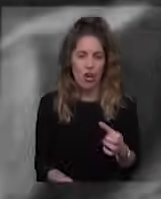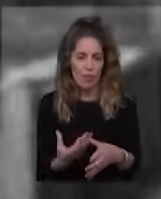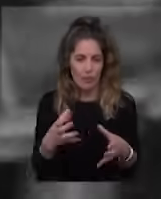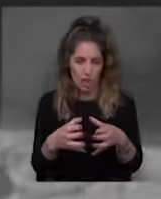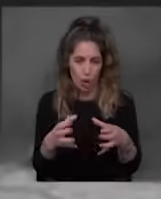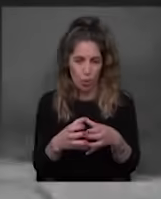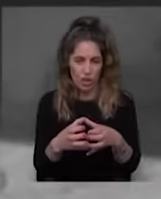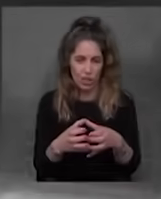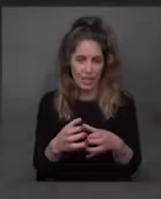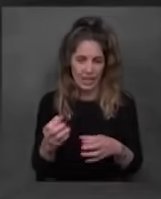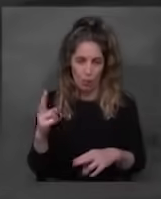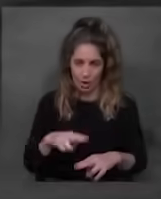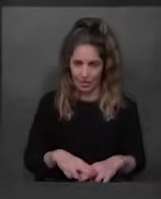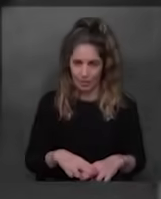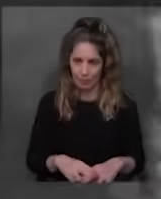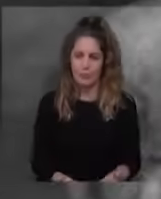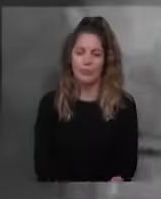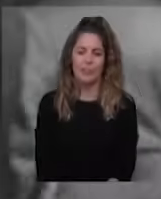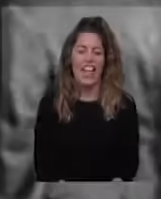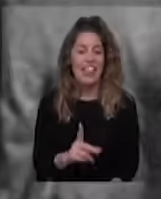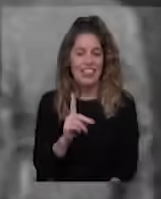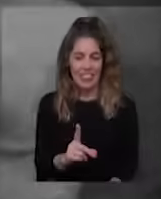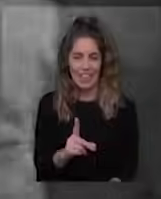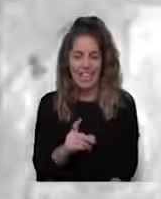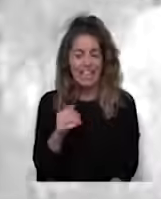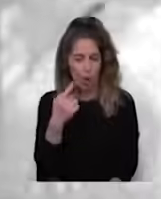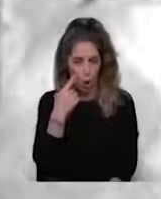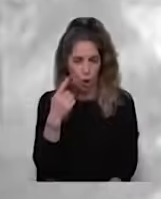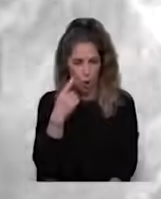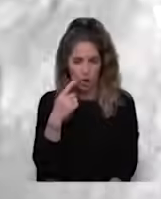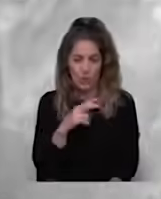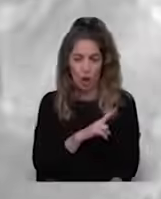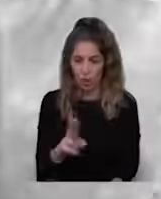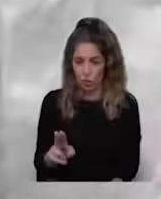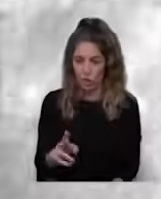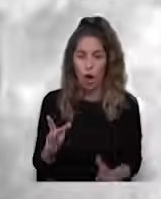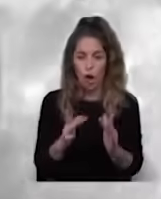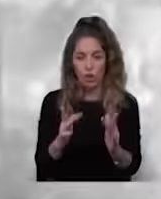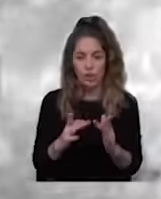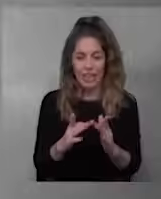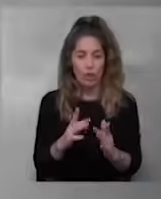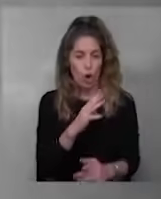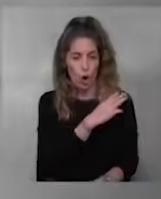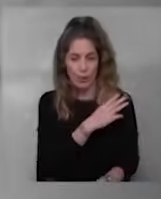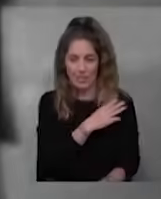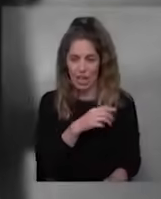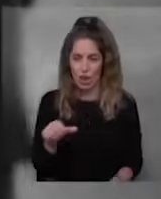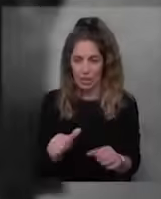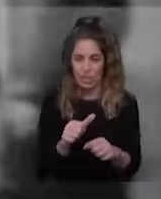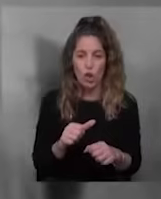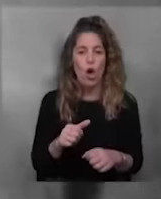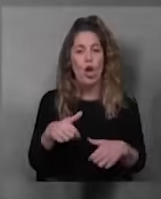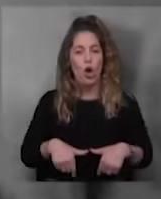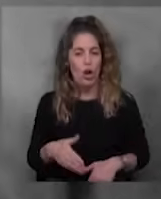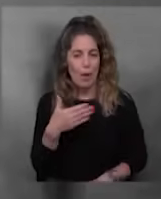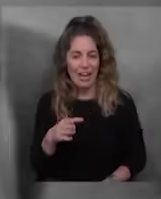la muerte d tengo conocimiento que como resultado de los contactos que el comisario Campos hermida hizo con la embajada brasileña